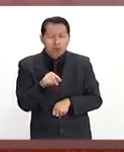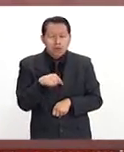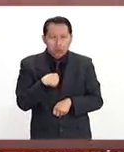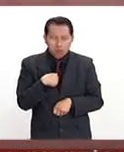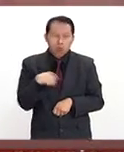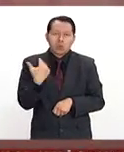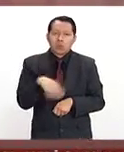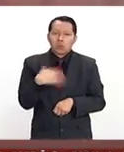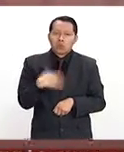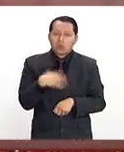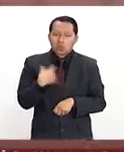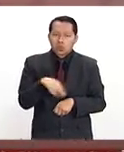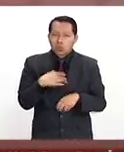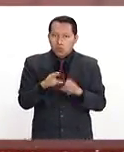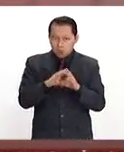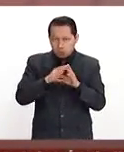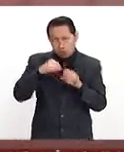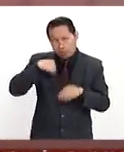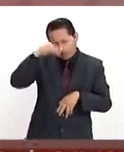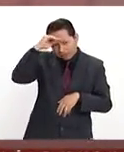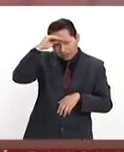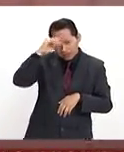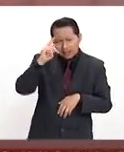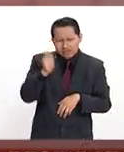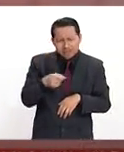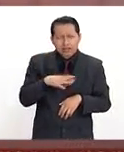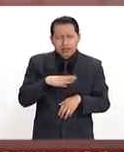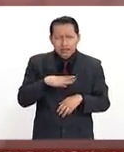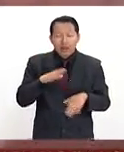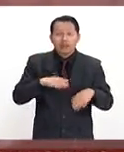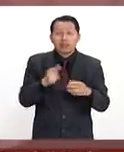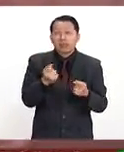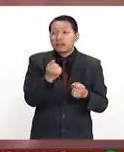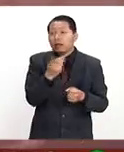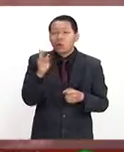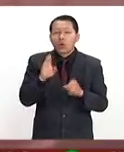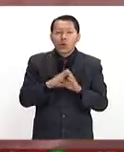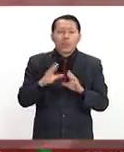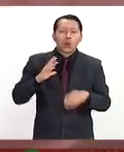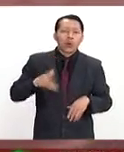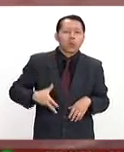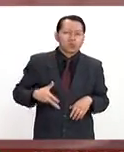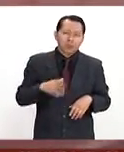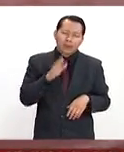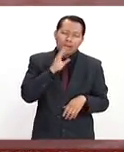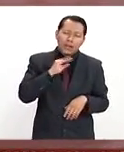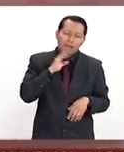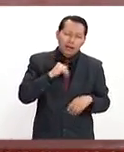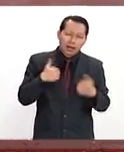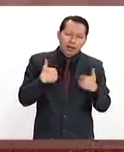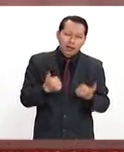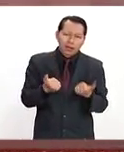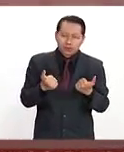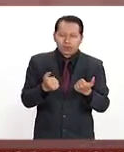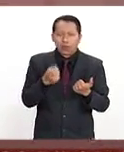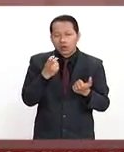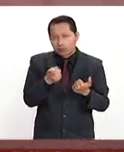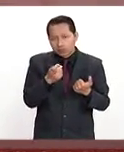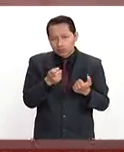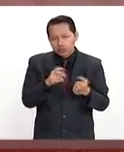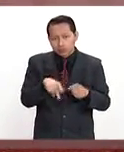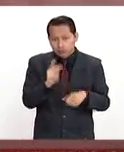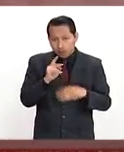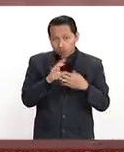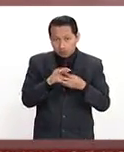habría algún nivel de conciencia y de hecho hay como hasta cierto orgullo, ¿no? Malentendido por este tema, pero dado lo que